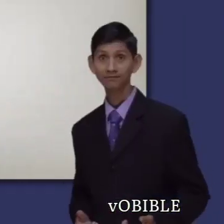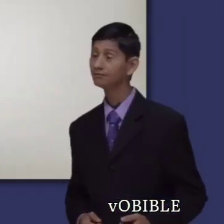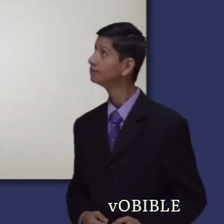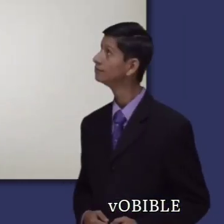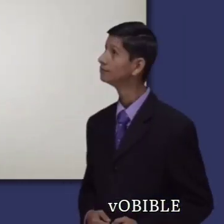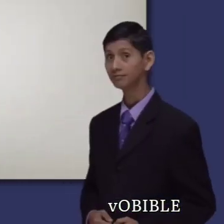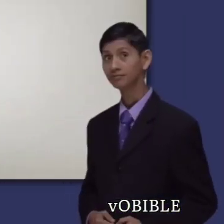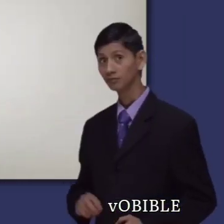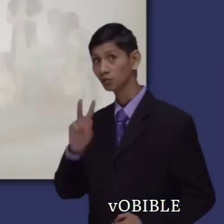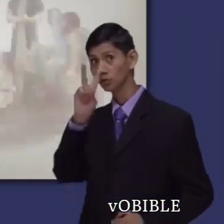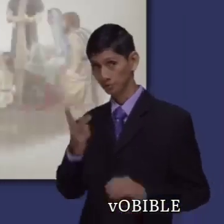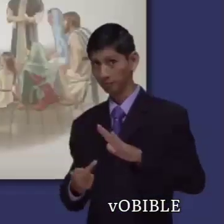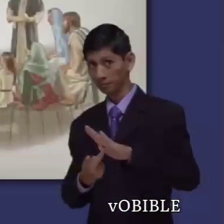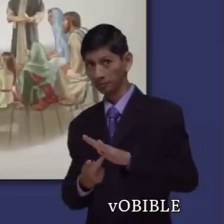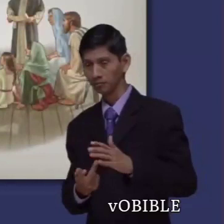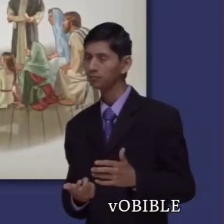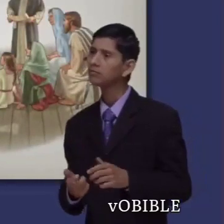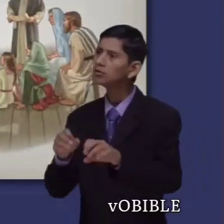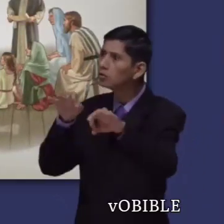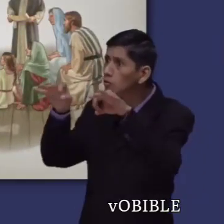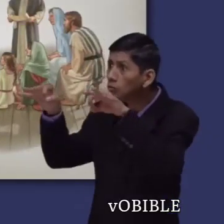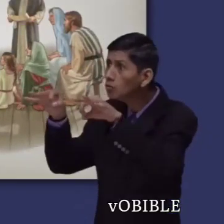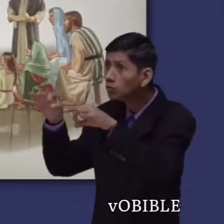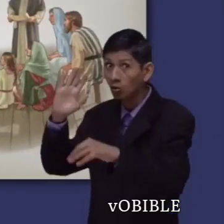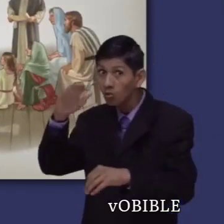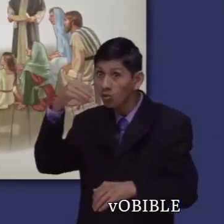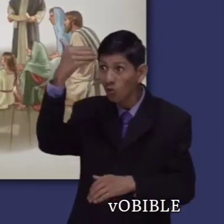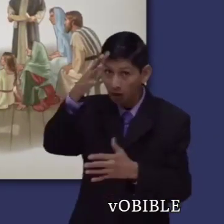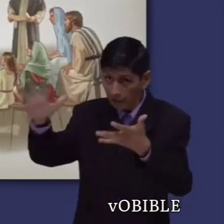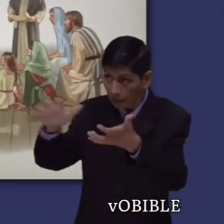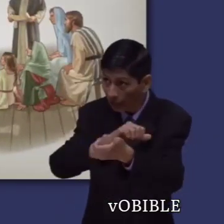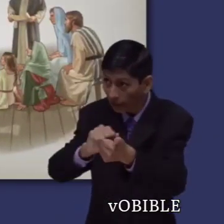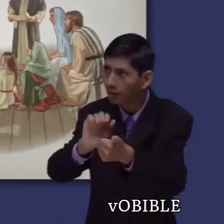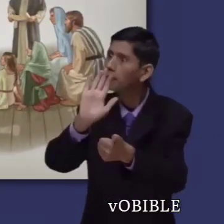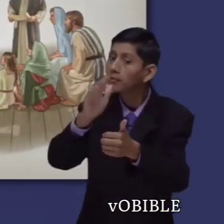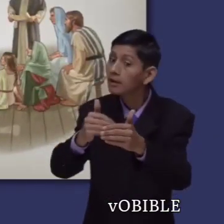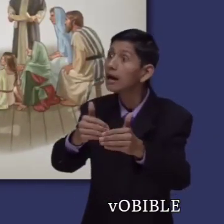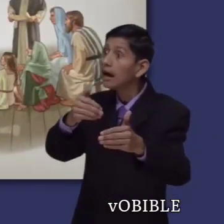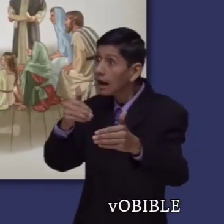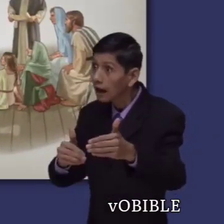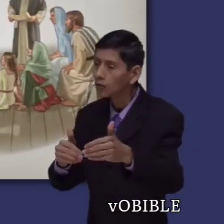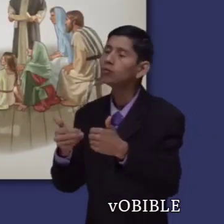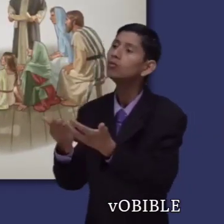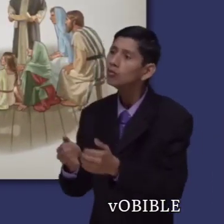El capítulo 2 explica que antes de que venga el día de Jehová, tienen que ocurrir ciertos sucesos.